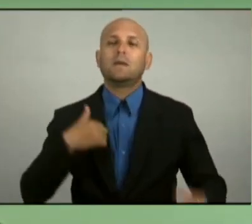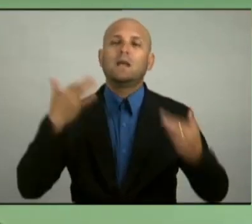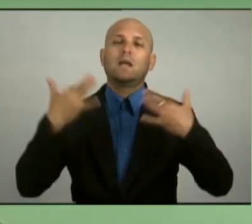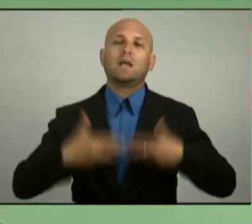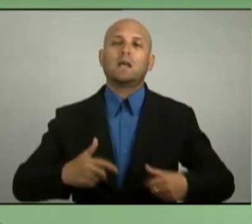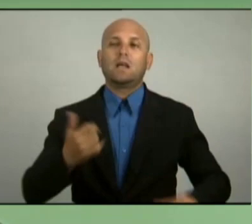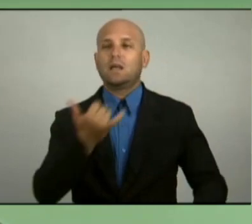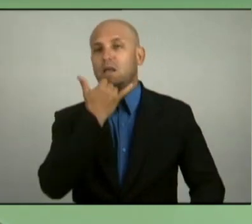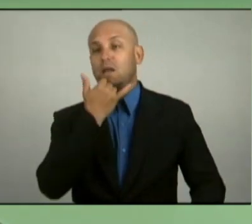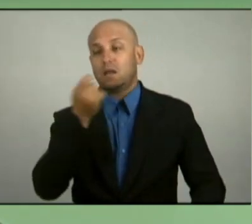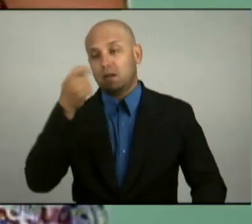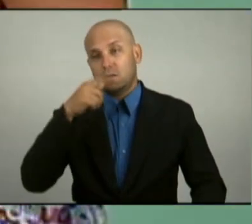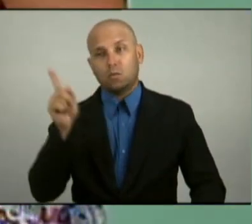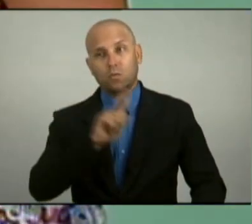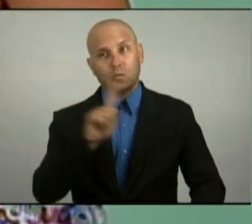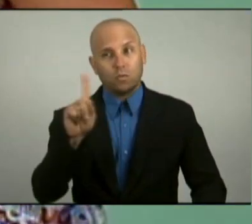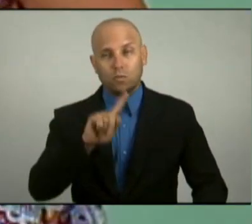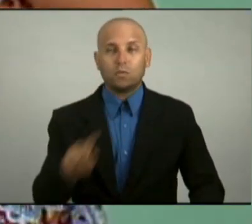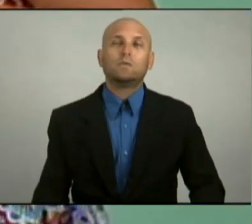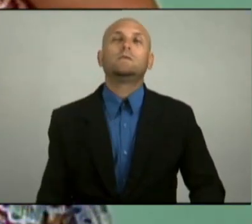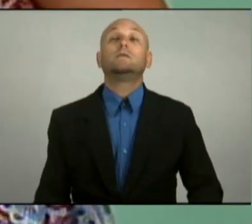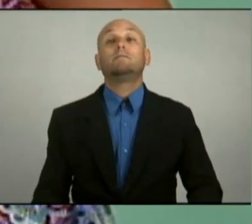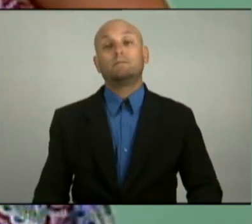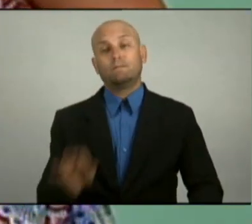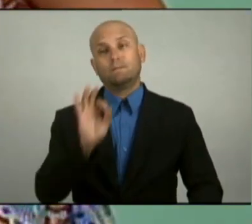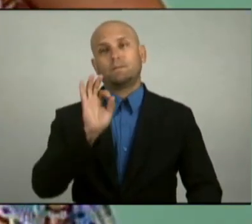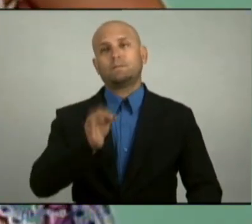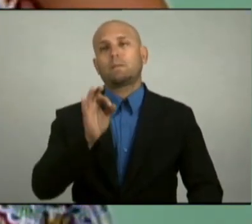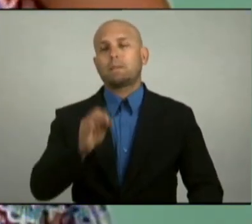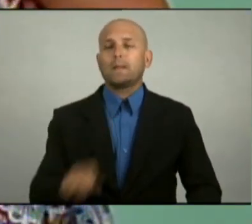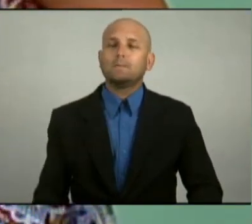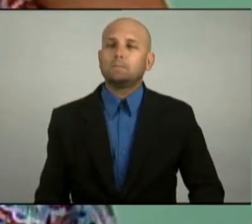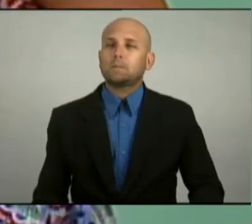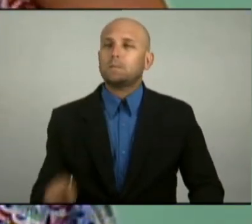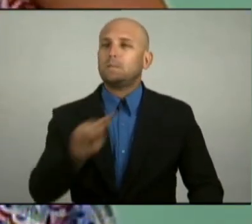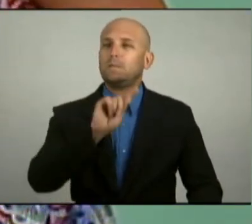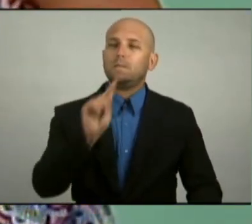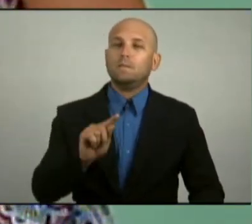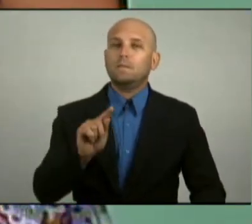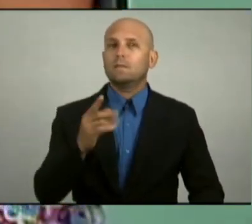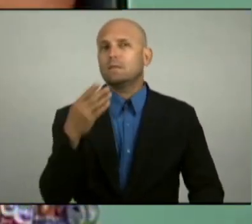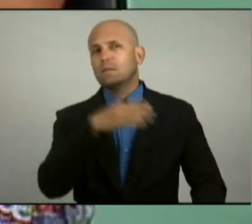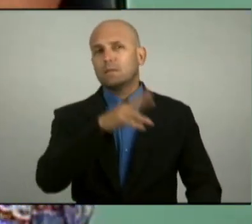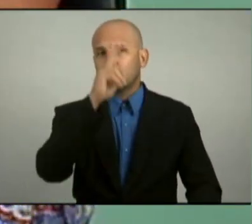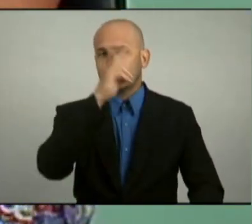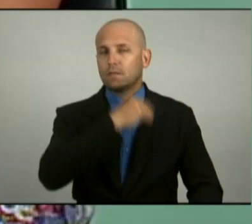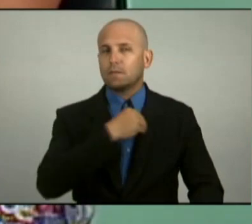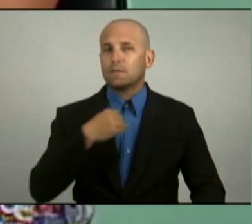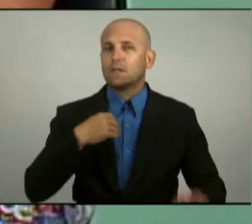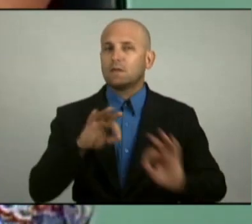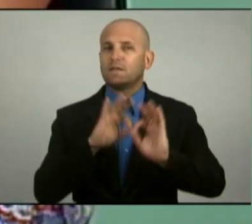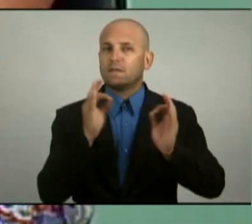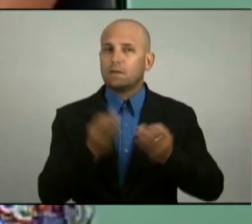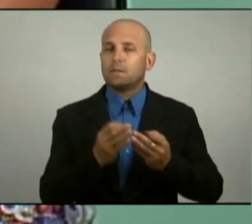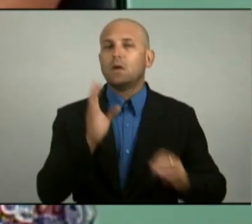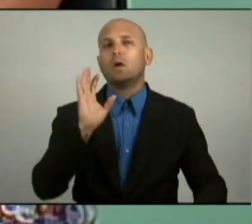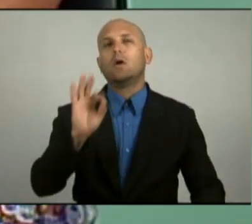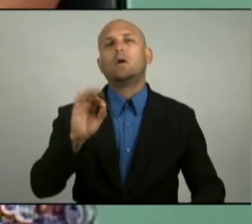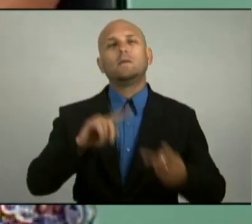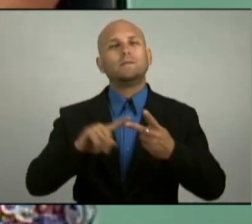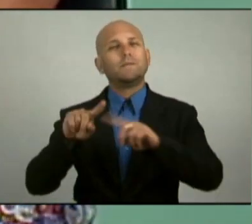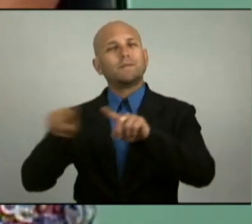claro ante estas preocupaciones vamos directamente al médico de la familia o podemos ir a las áreas de Salud